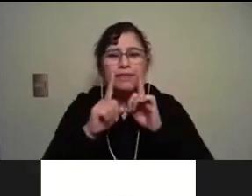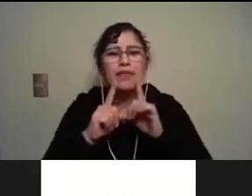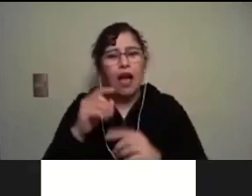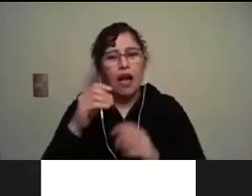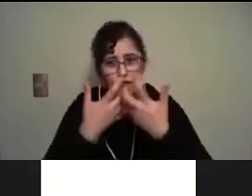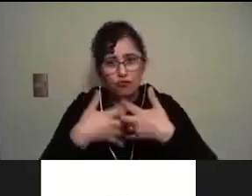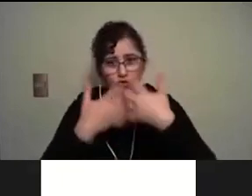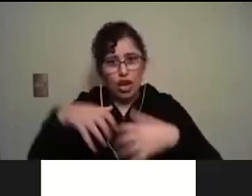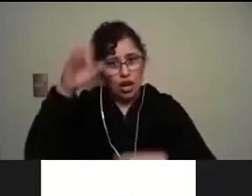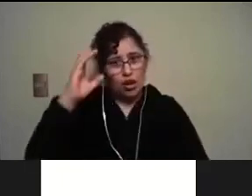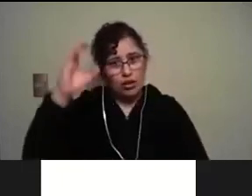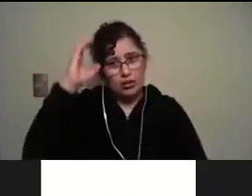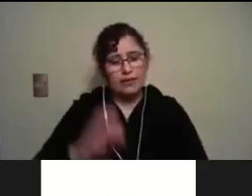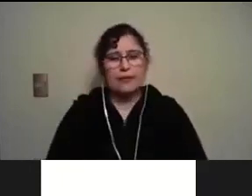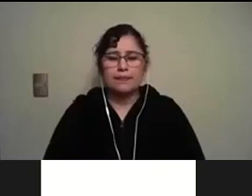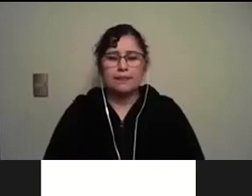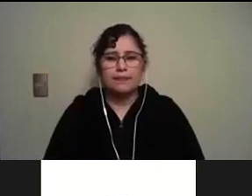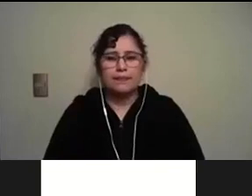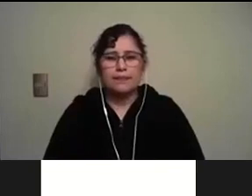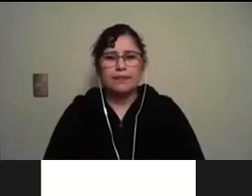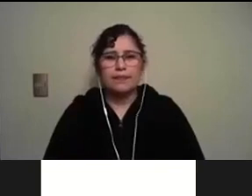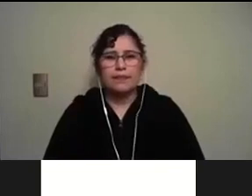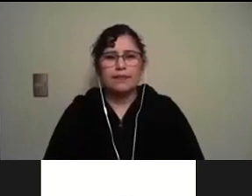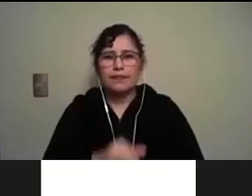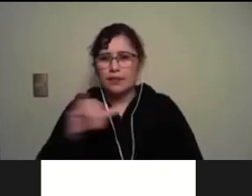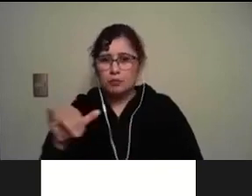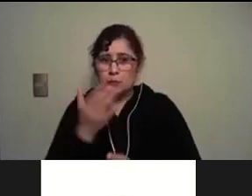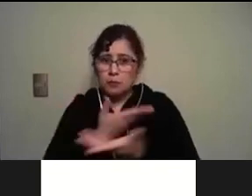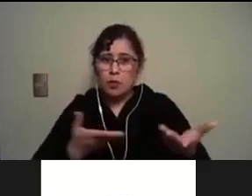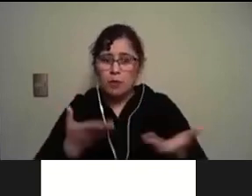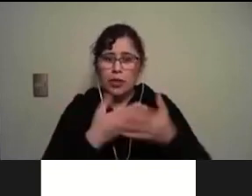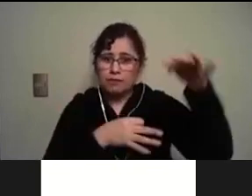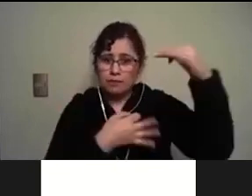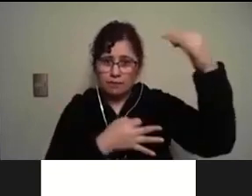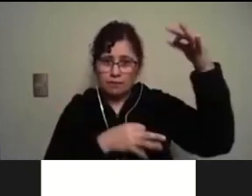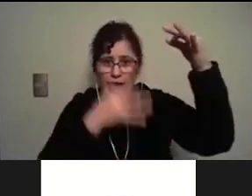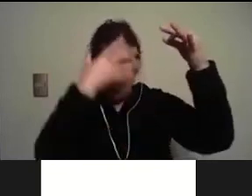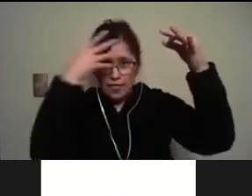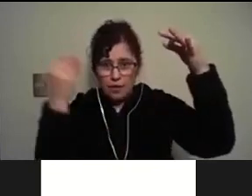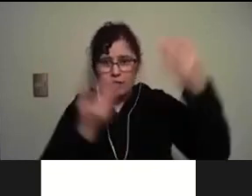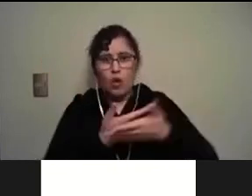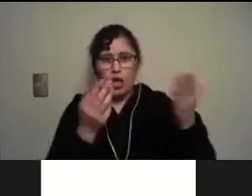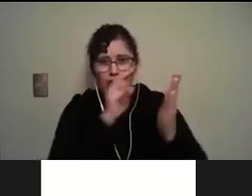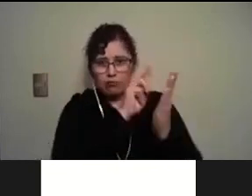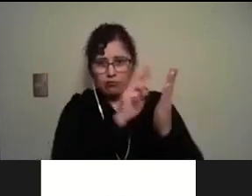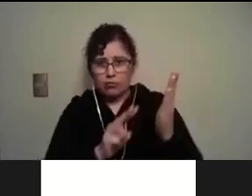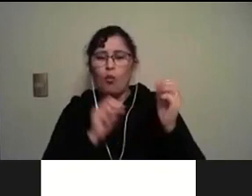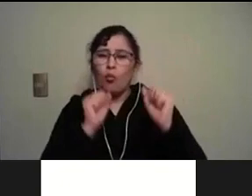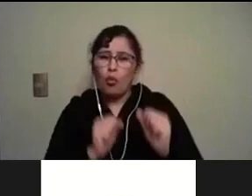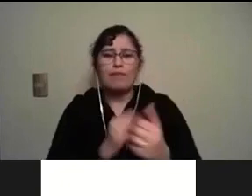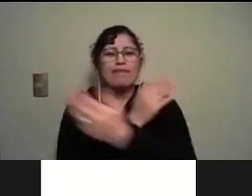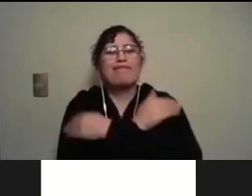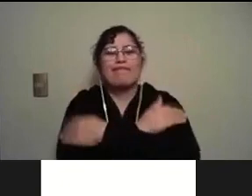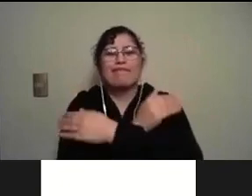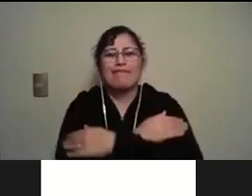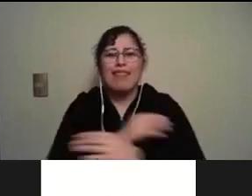¿ya? Y voy a compartir algunos artículos de demencia también para que puedan revisar. Un abrazo grande para